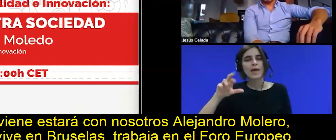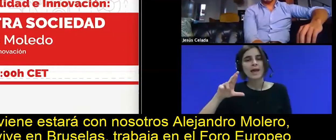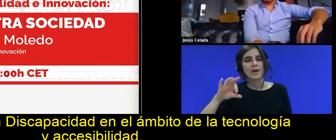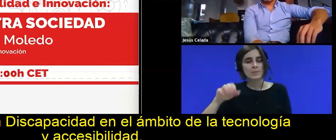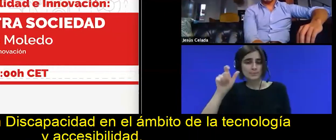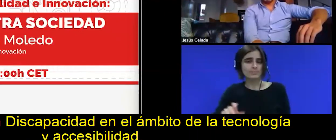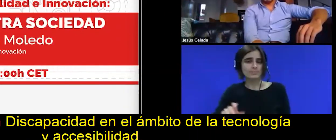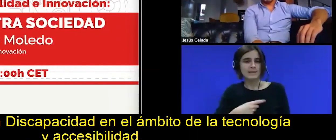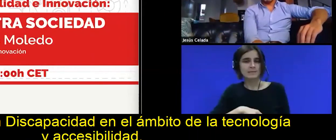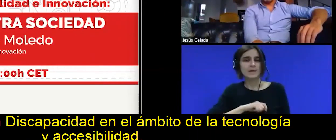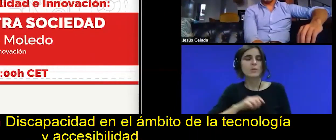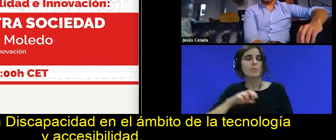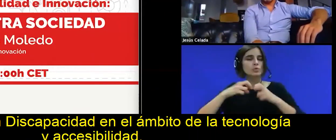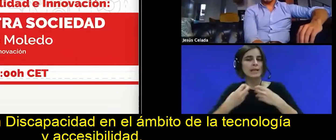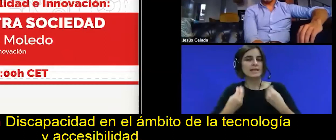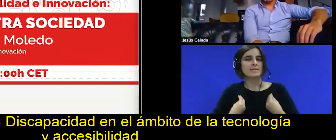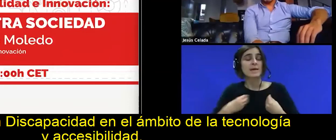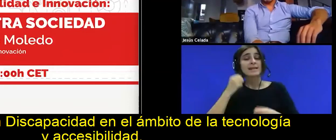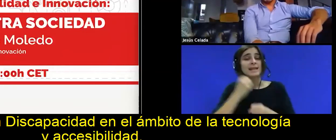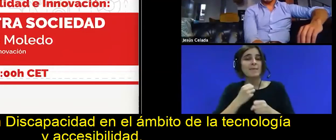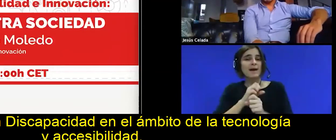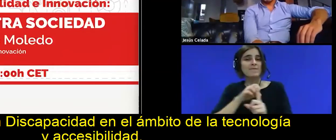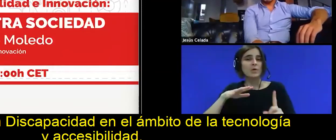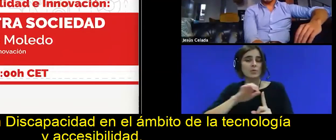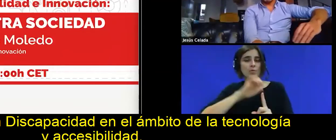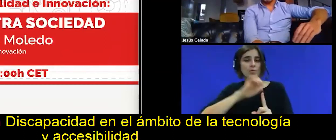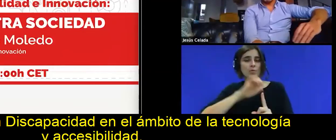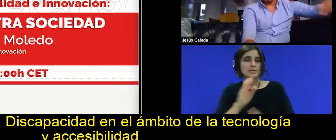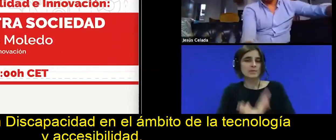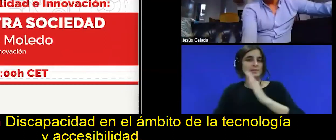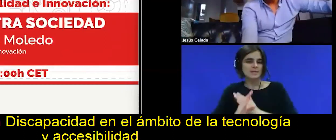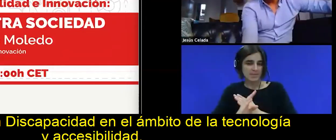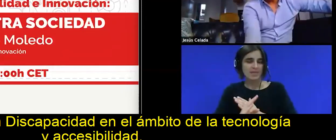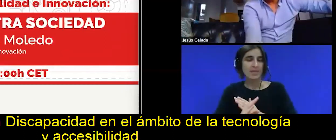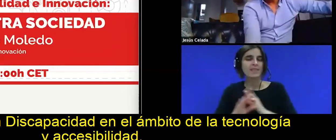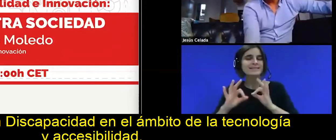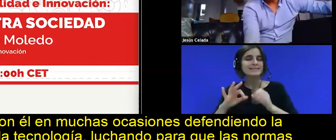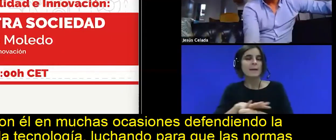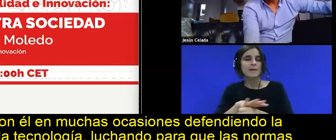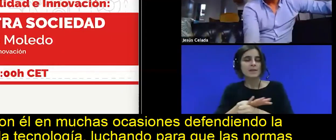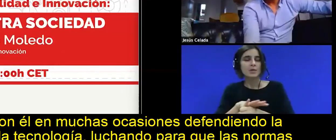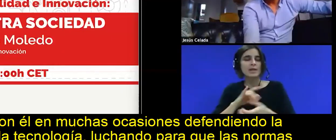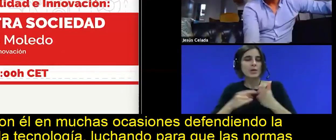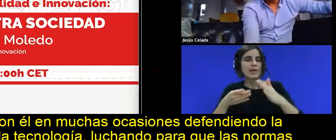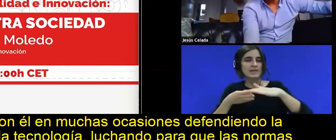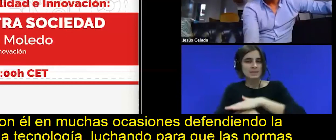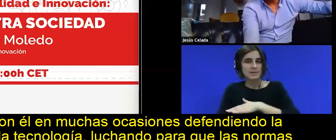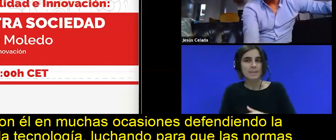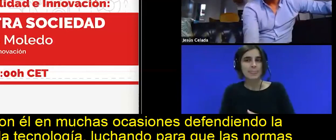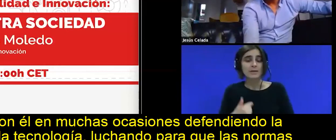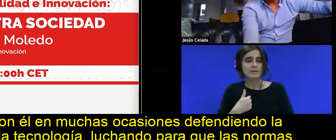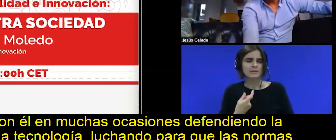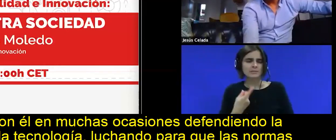Foro Europeo de Personas con Discapacidad, en el ámbito de la tecnología y la accesibilidad. He coincidido con él en multitud de